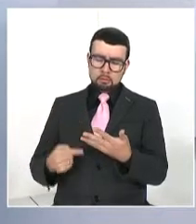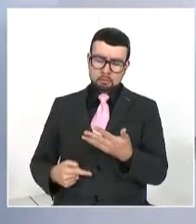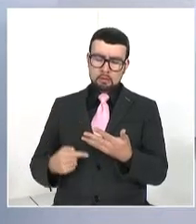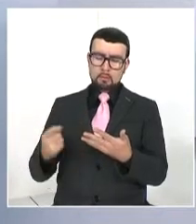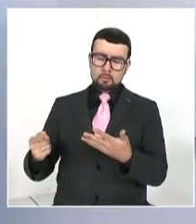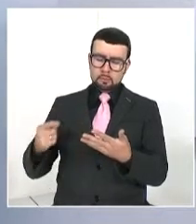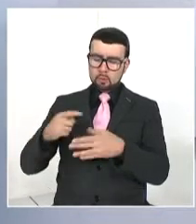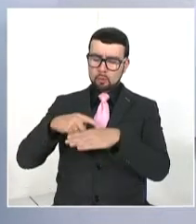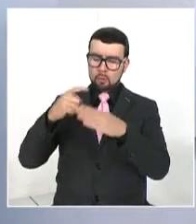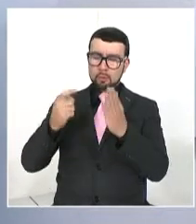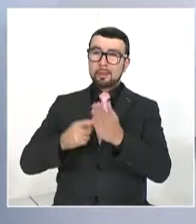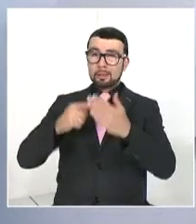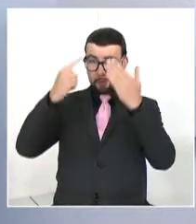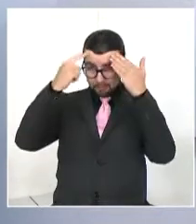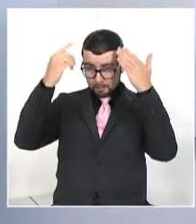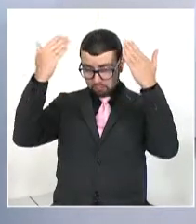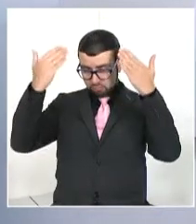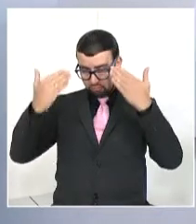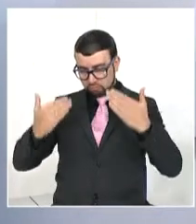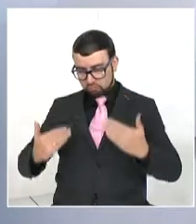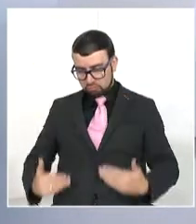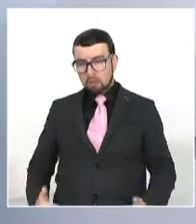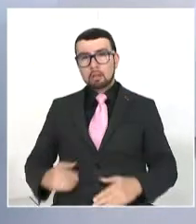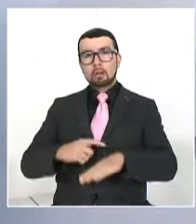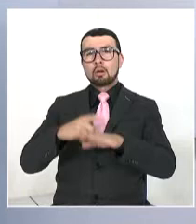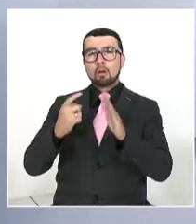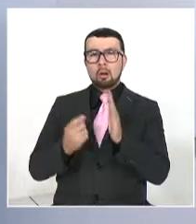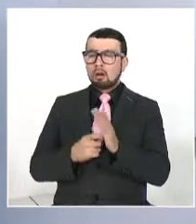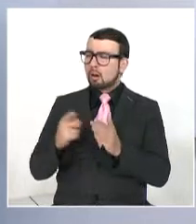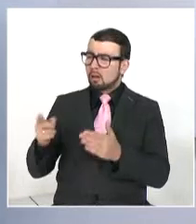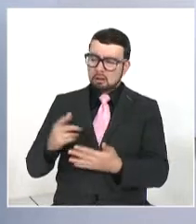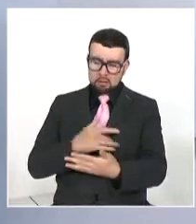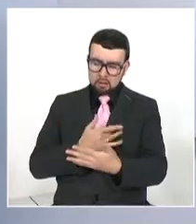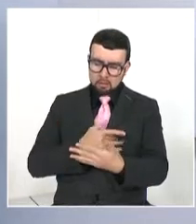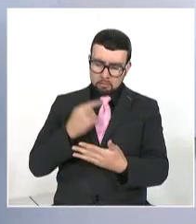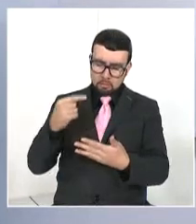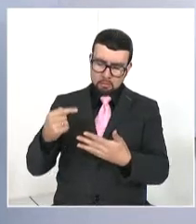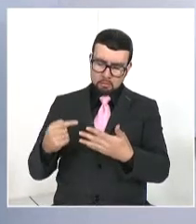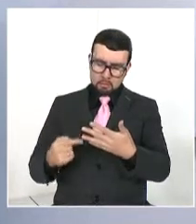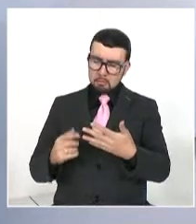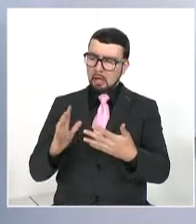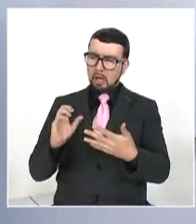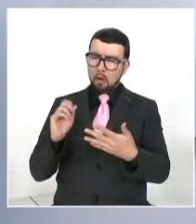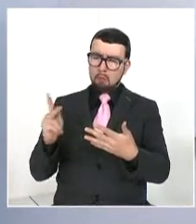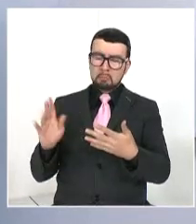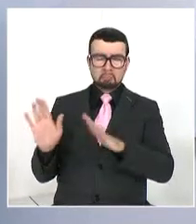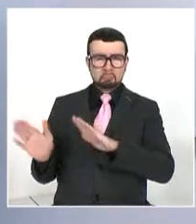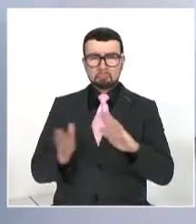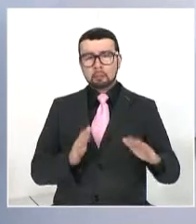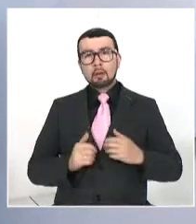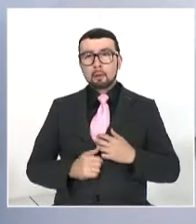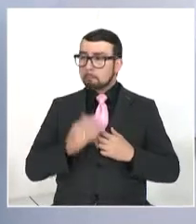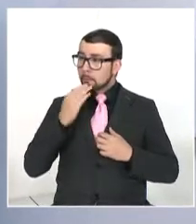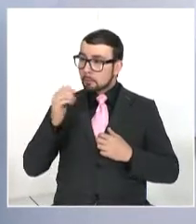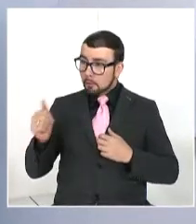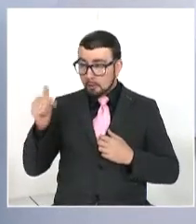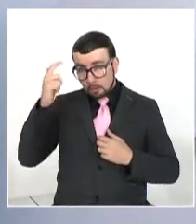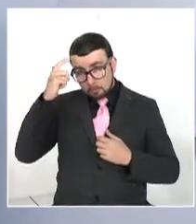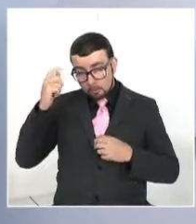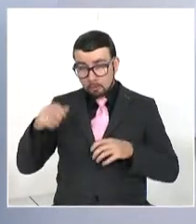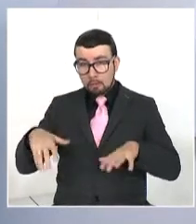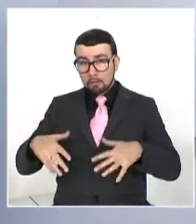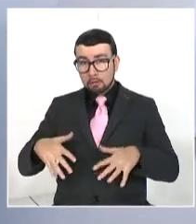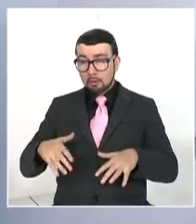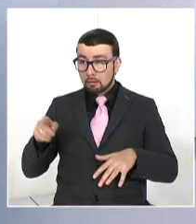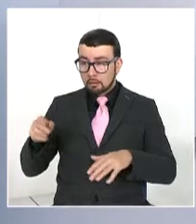cabeza hasta los pies, toda la sintomatología. Ya cuando encontramos un paciente neurológico, encontramos que debemos evaluar toda